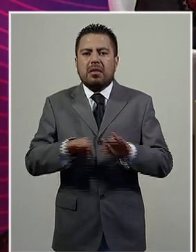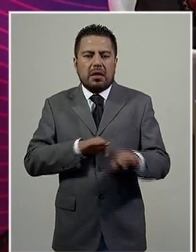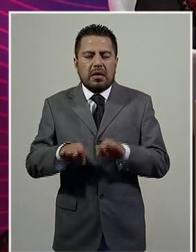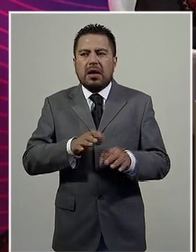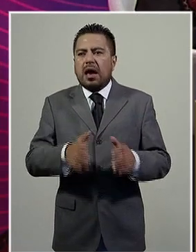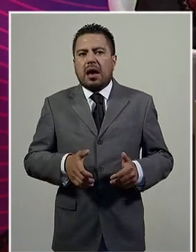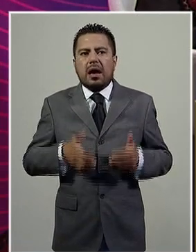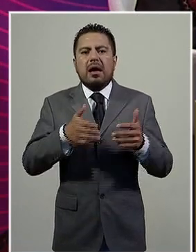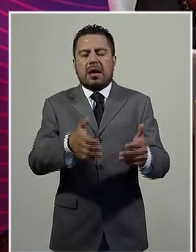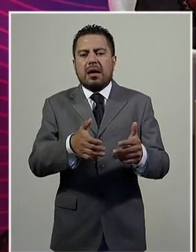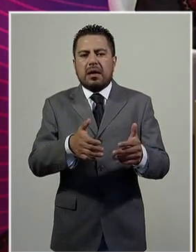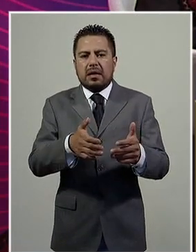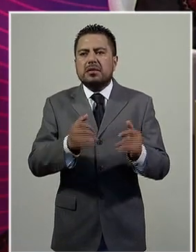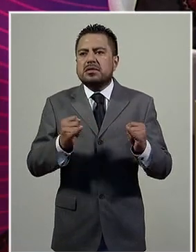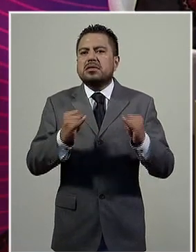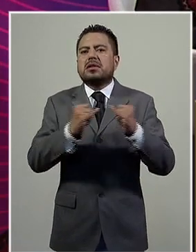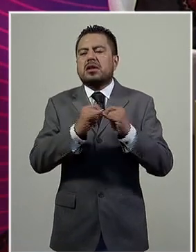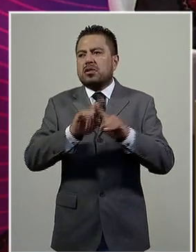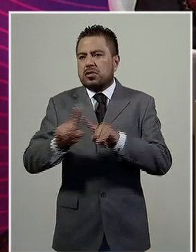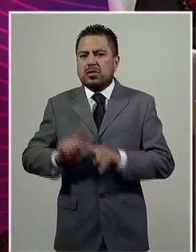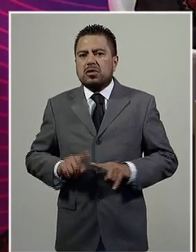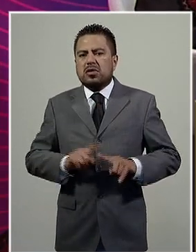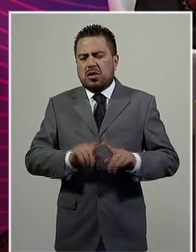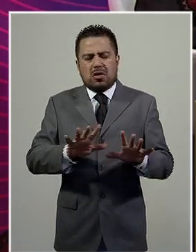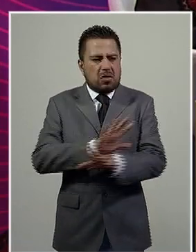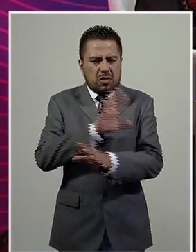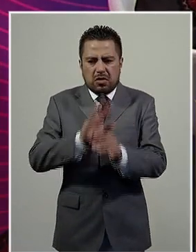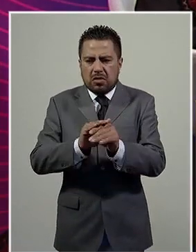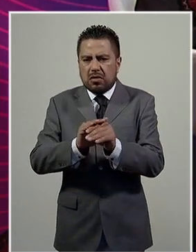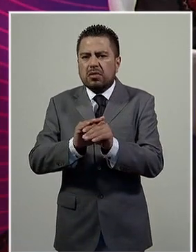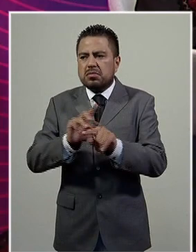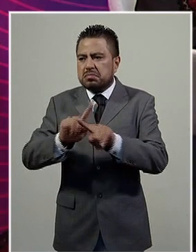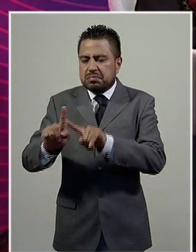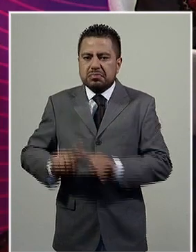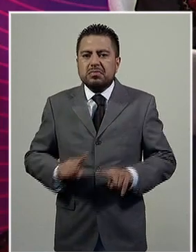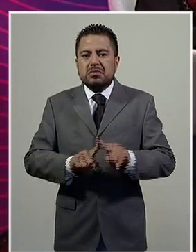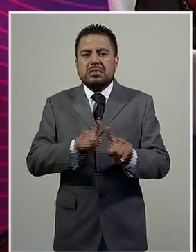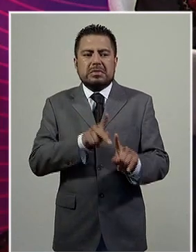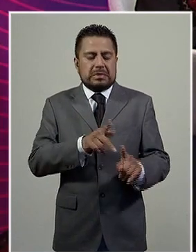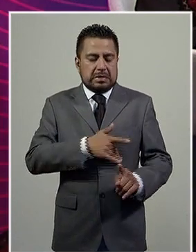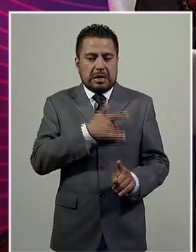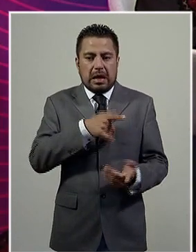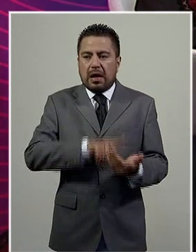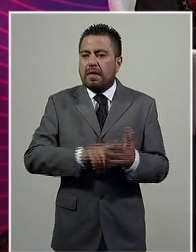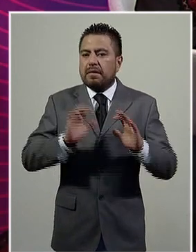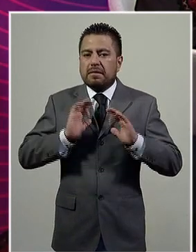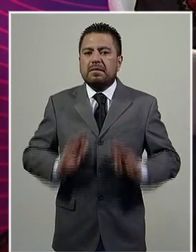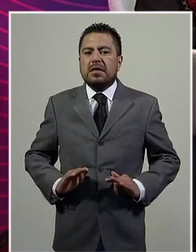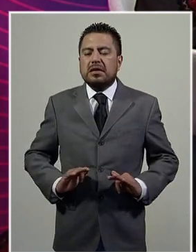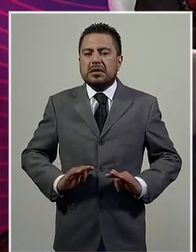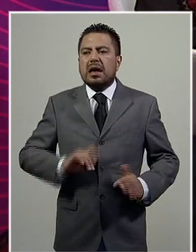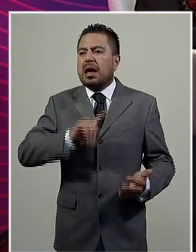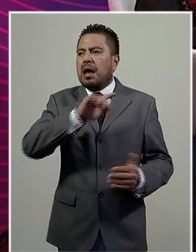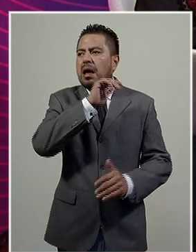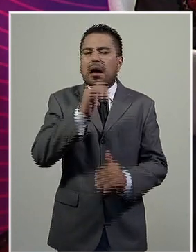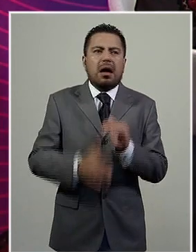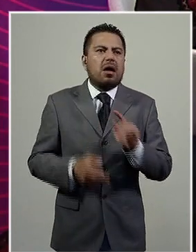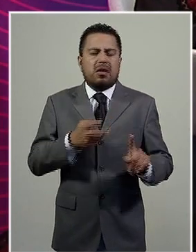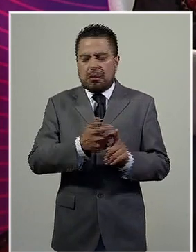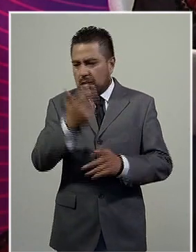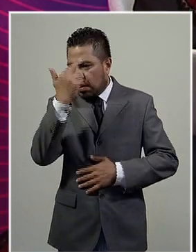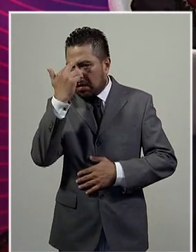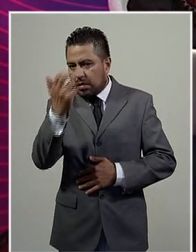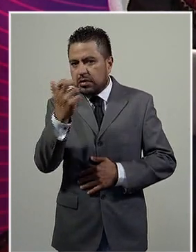en la calle, en las instituciones, en todos lados. Y la apariencia física termina siendo una razón